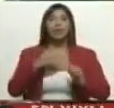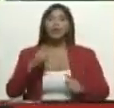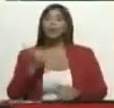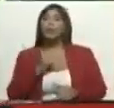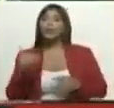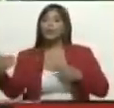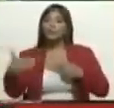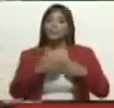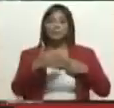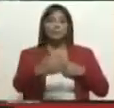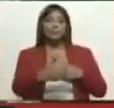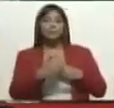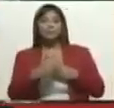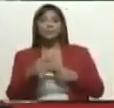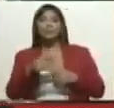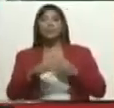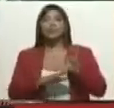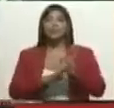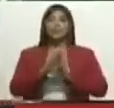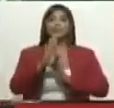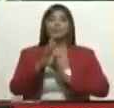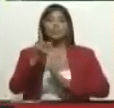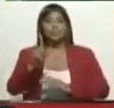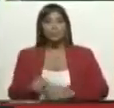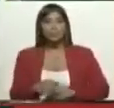desarrollo, para su evolución también.